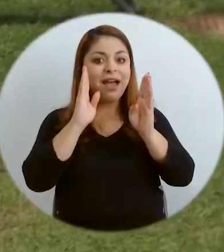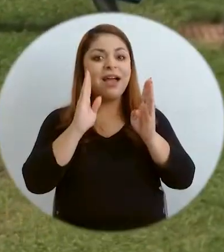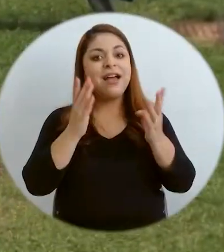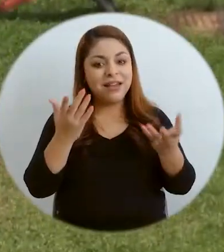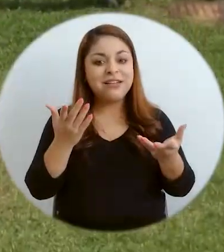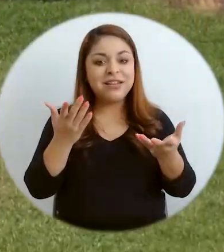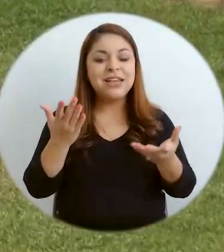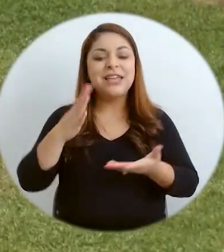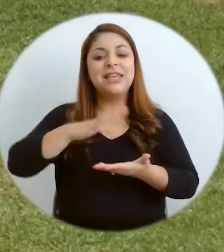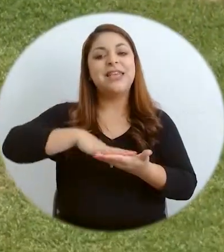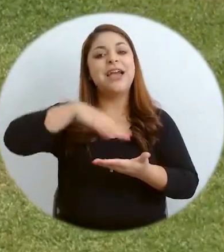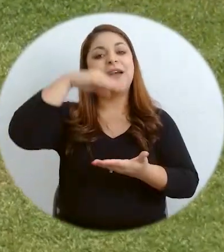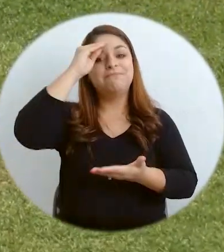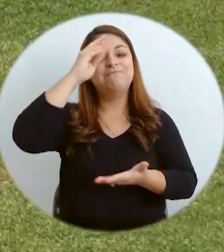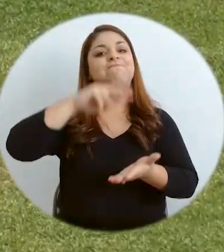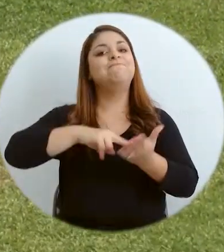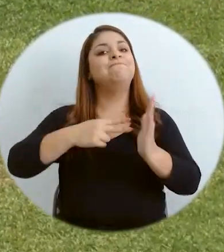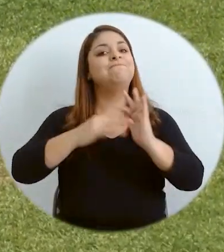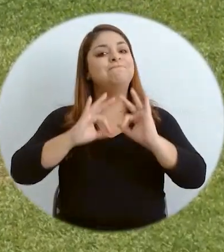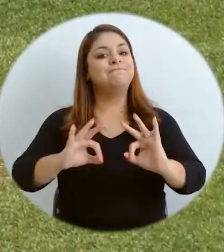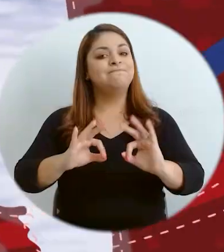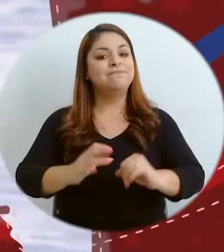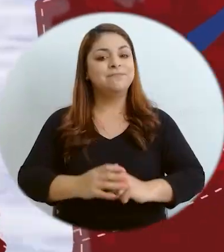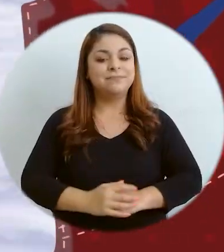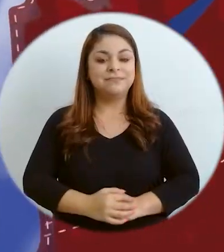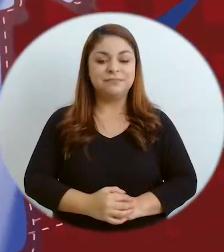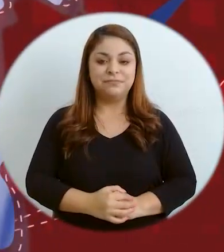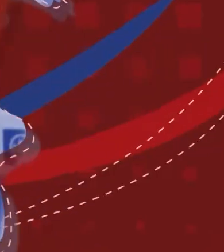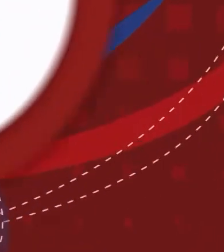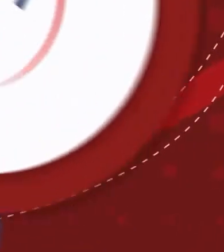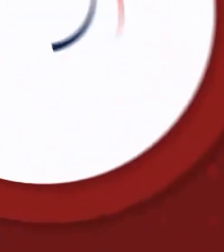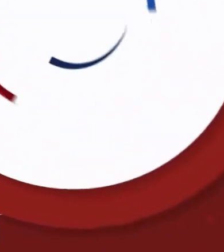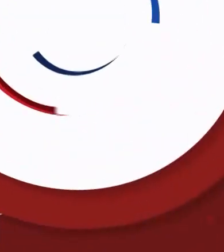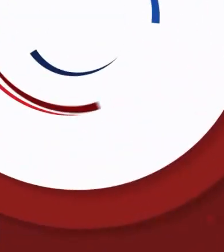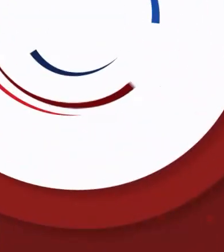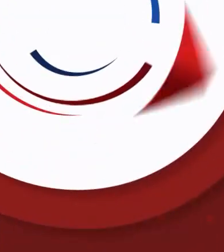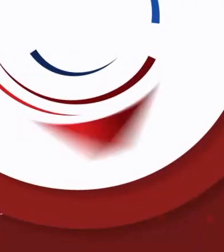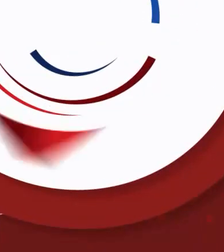sea un aprendizaje significativo.